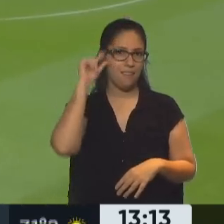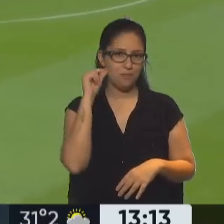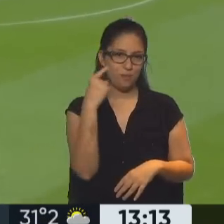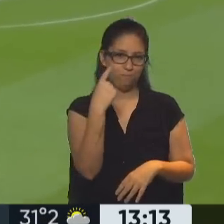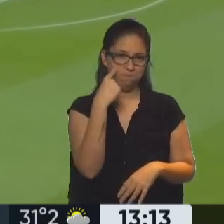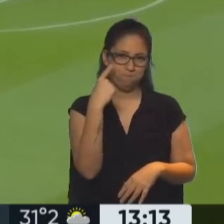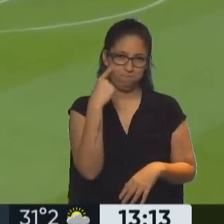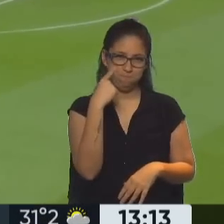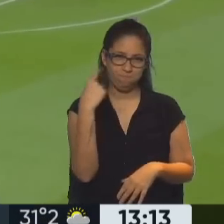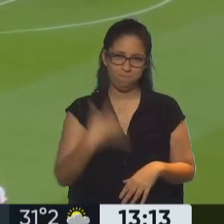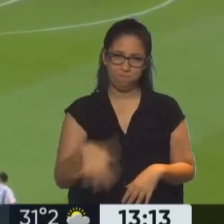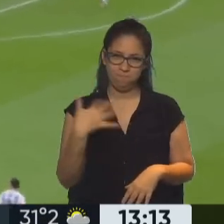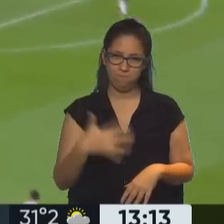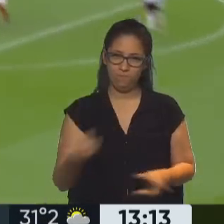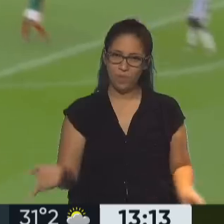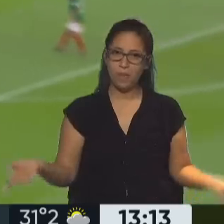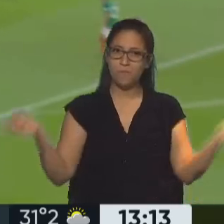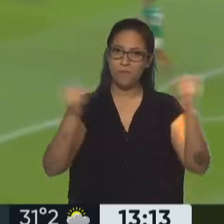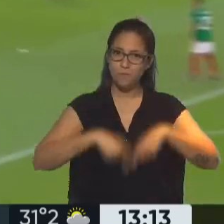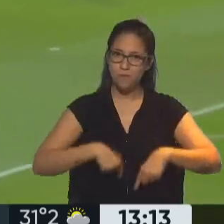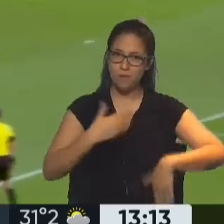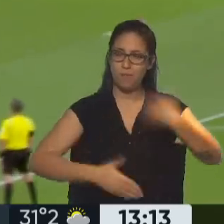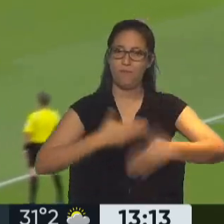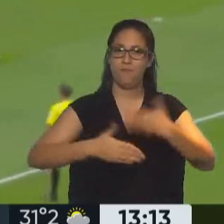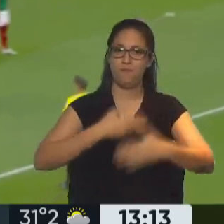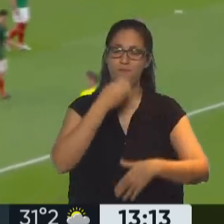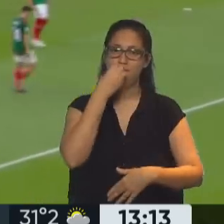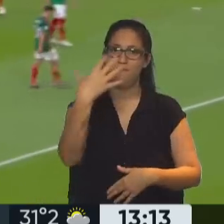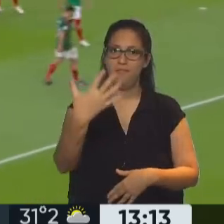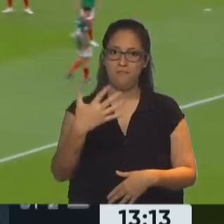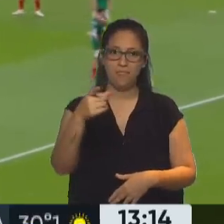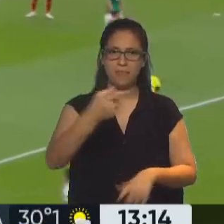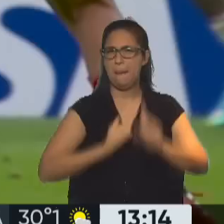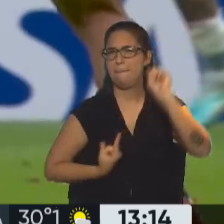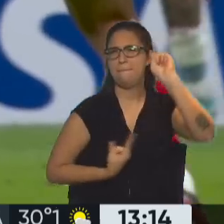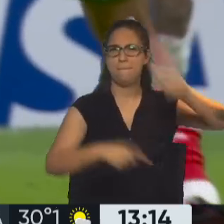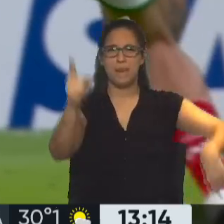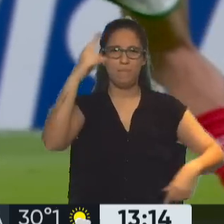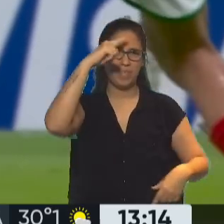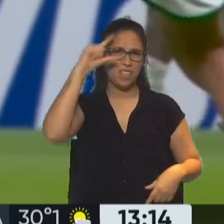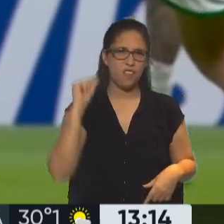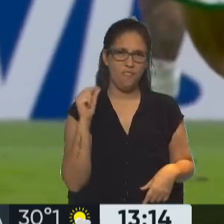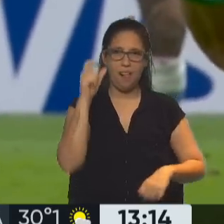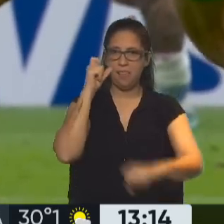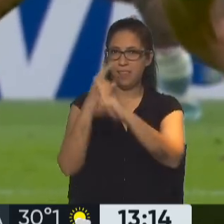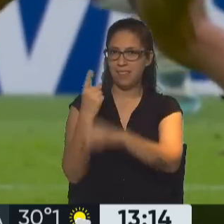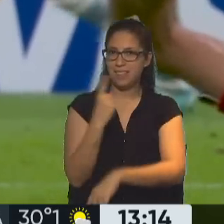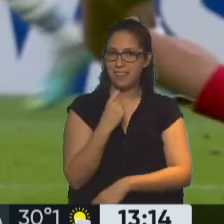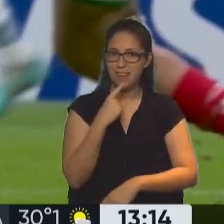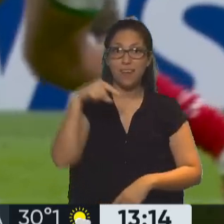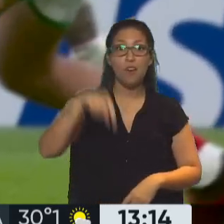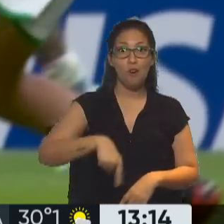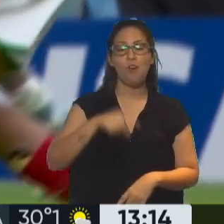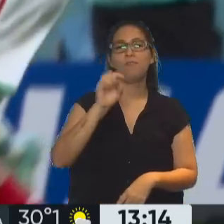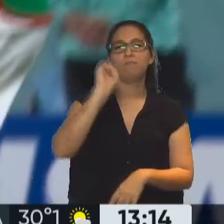conocemos. Empezó la recuperación de la Argentina acá, ¿te acordás, no? El gol de Messi, después esta bomba de Enzo Fernández, el ex River, hoy en Benfica.